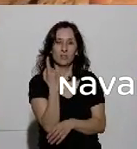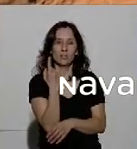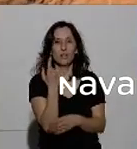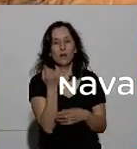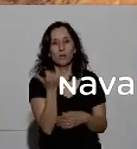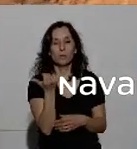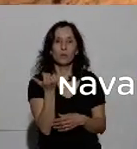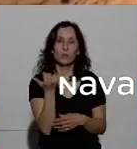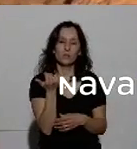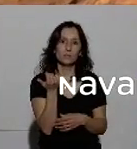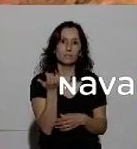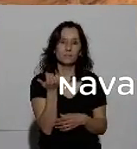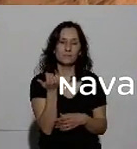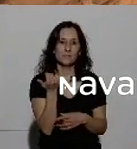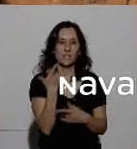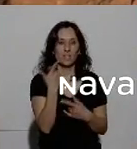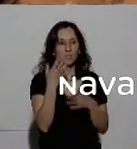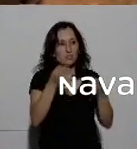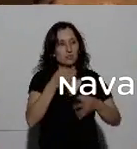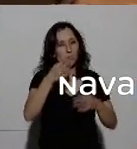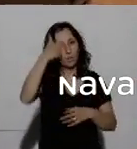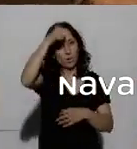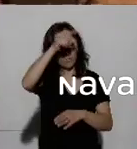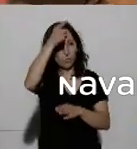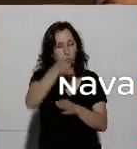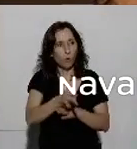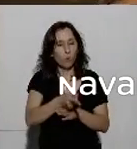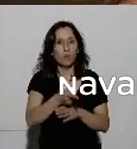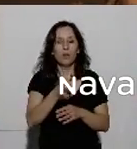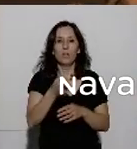hartas del patriarcado y del poder,